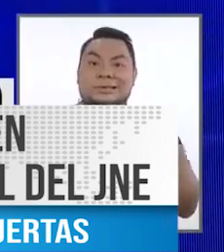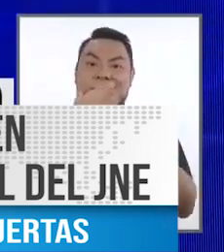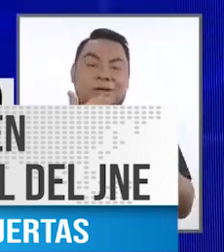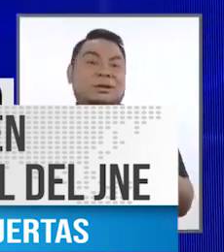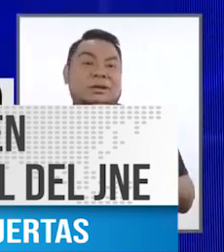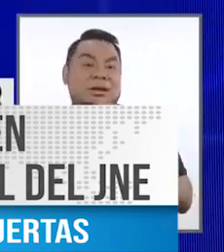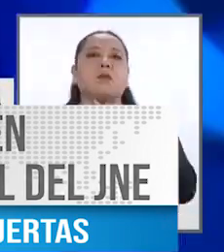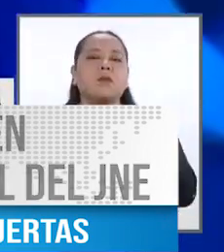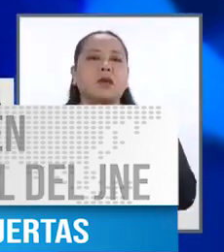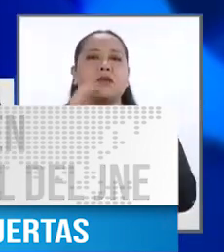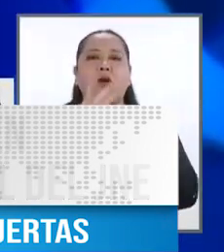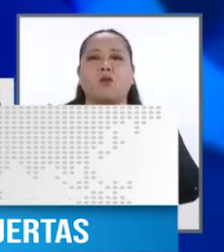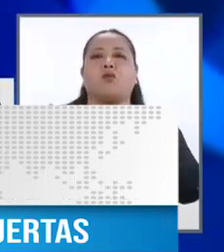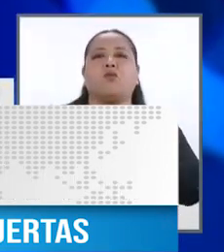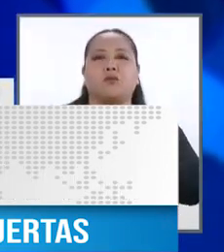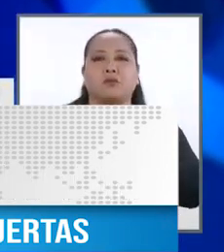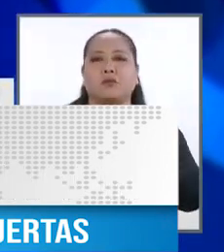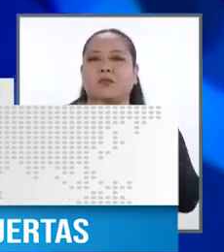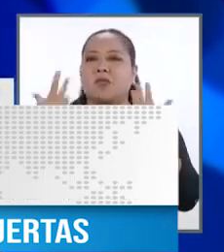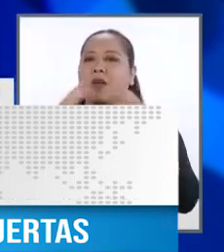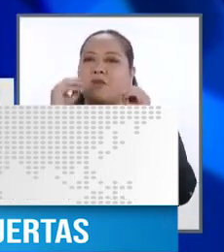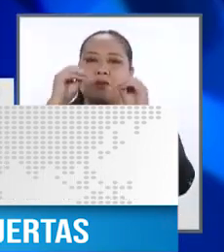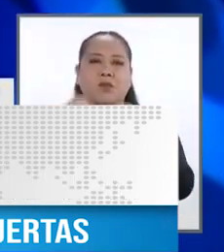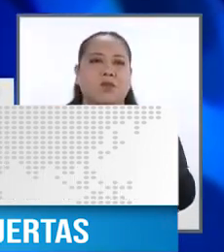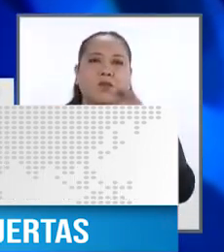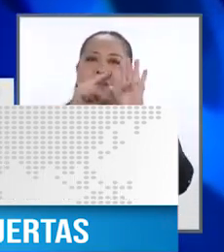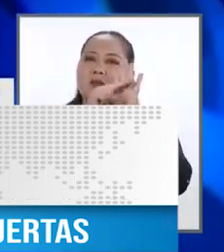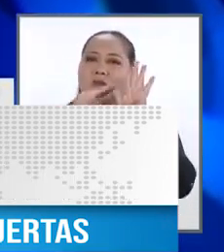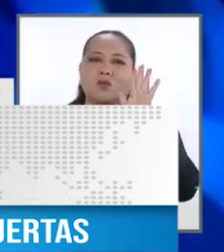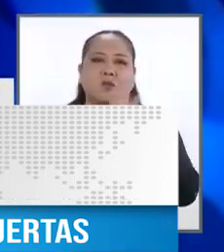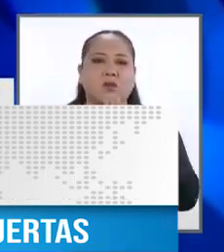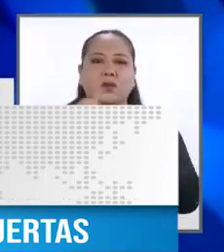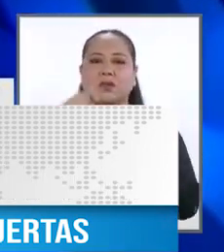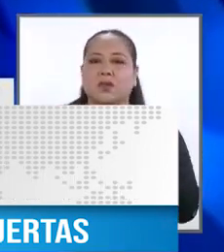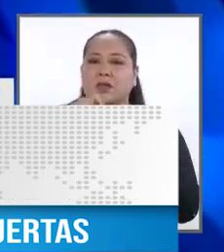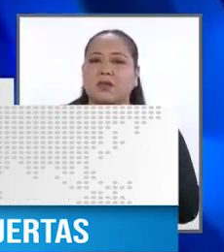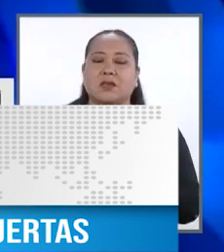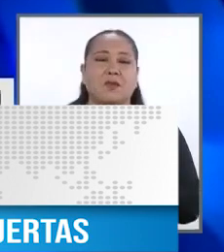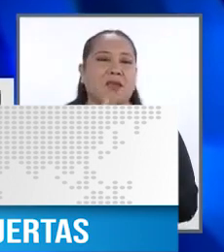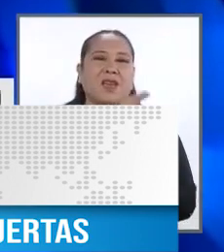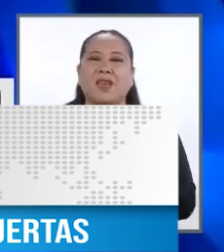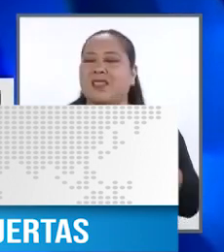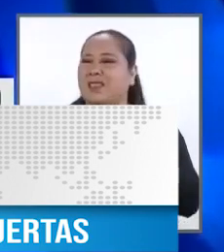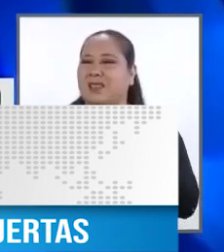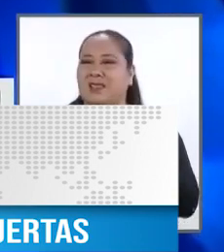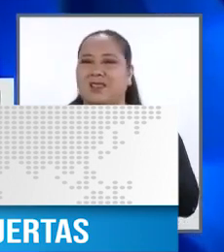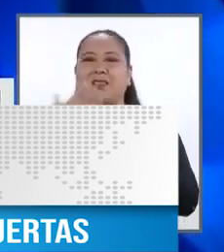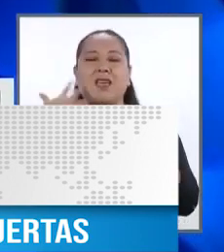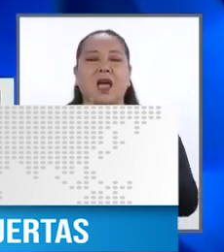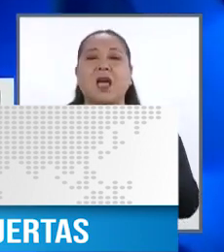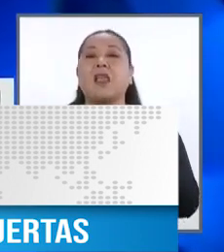escogidos públicamente. Vamos a emitir las normas que sean necesarias para erradicar los